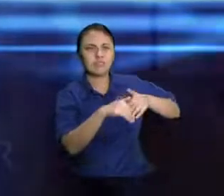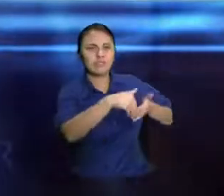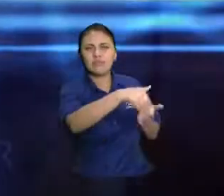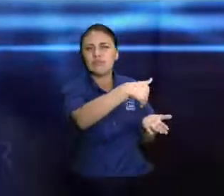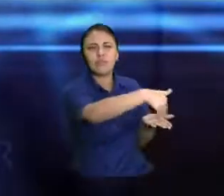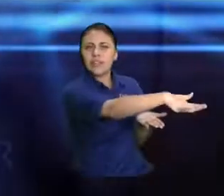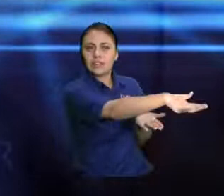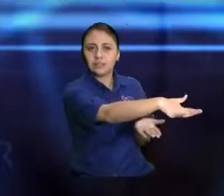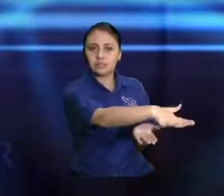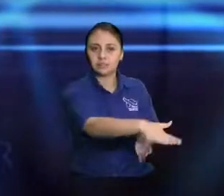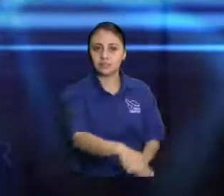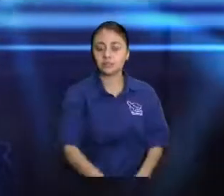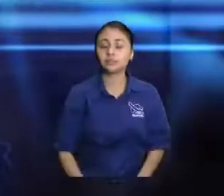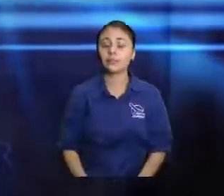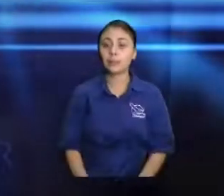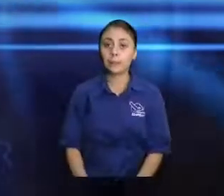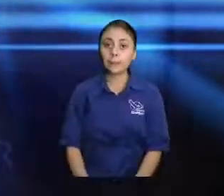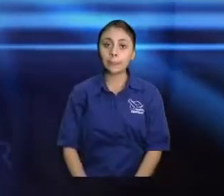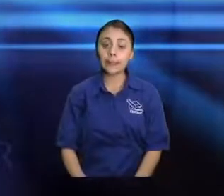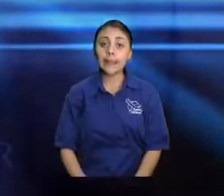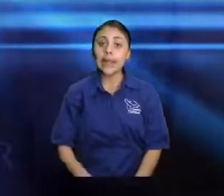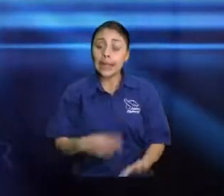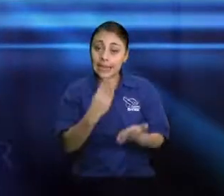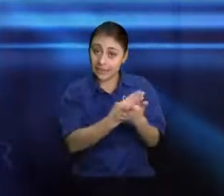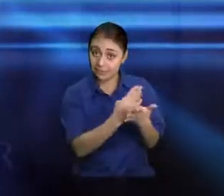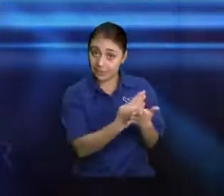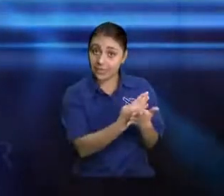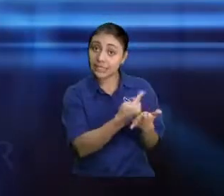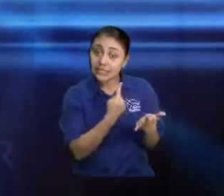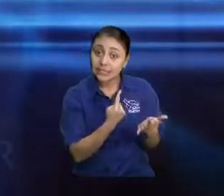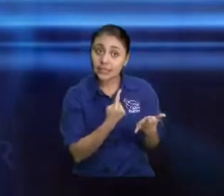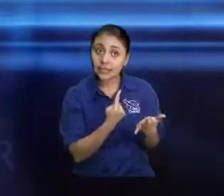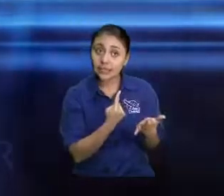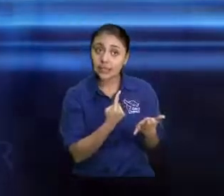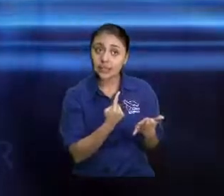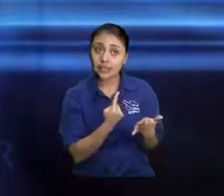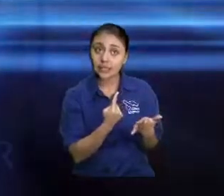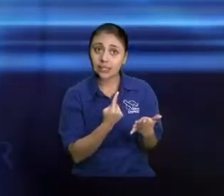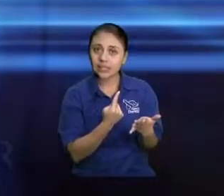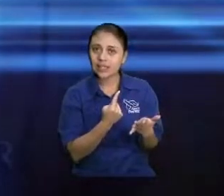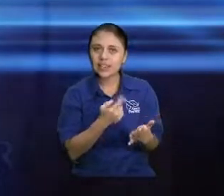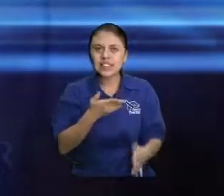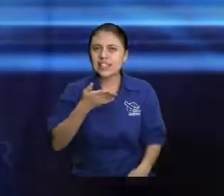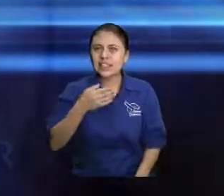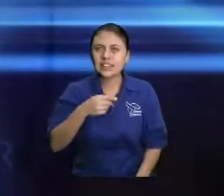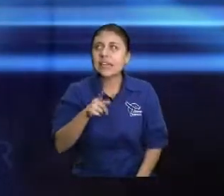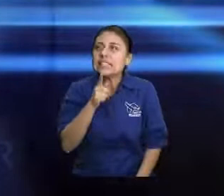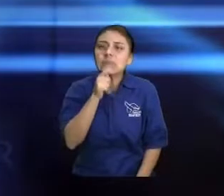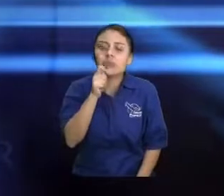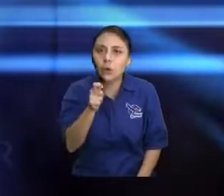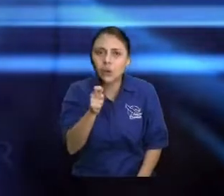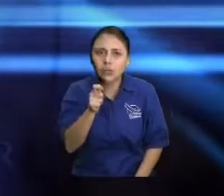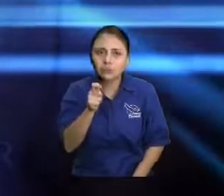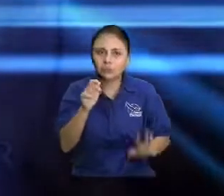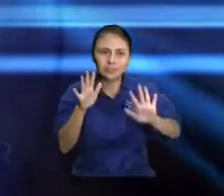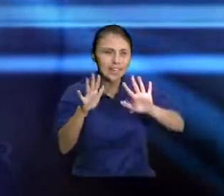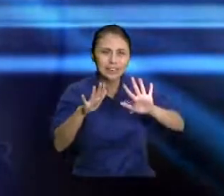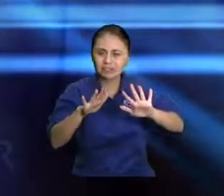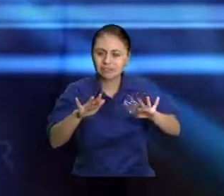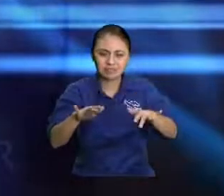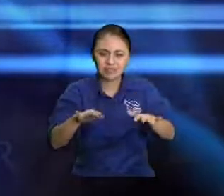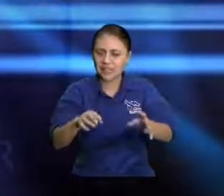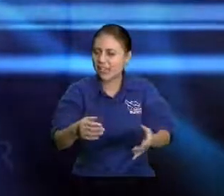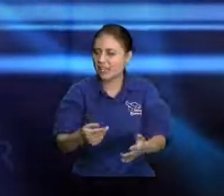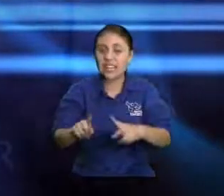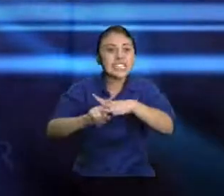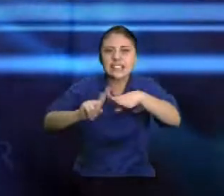así. Ya no pueden seguir siendo menospreciadores. Desaparezcan, asómbrense y desaparezcan.